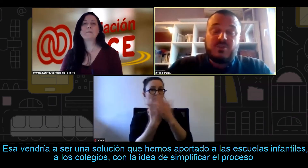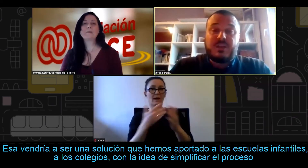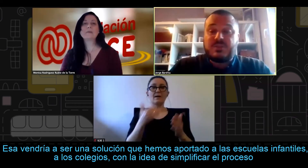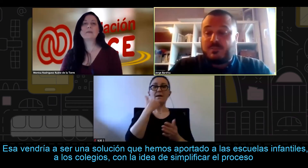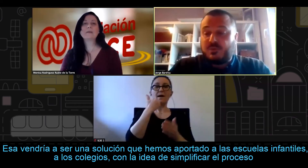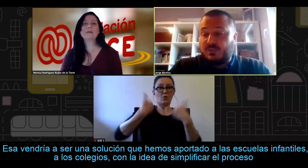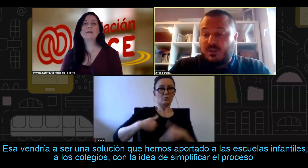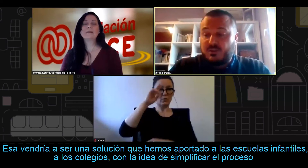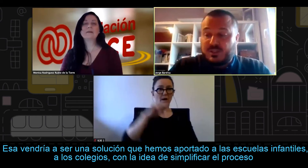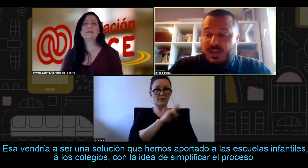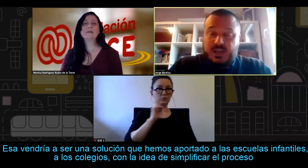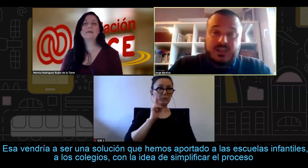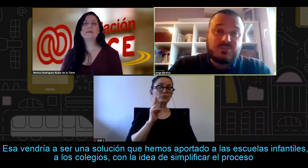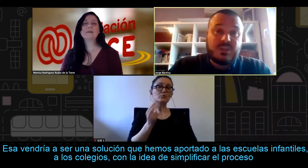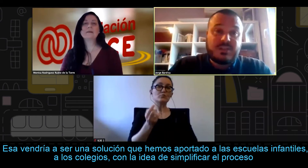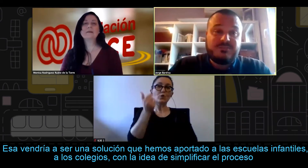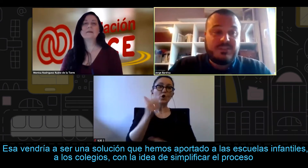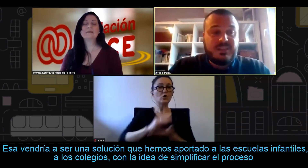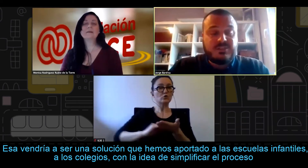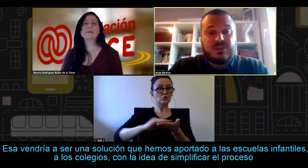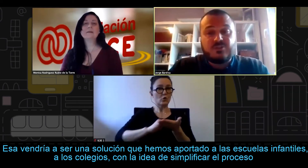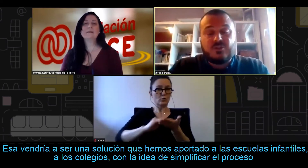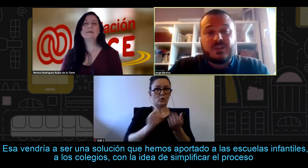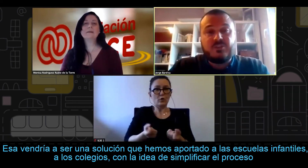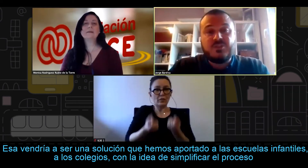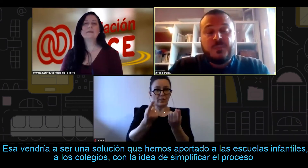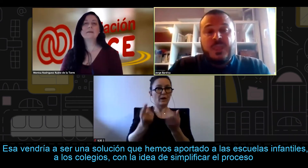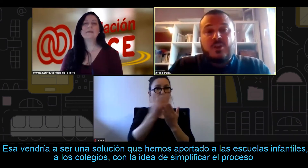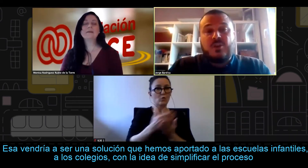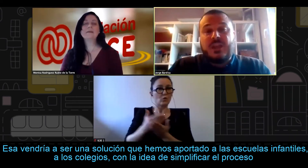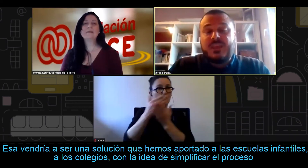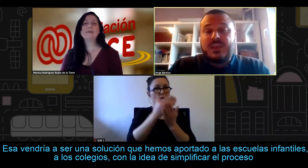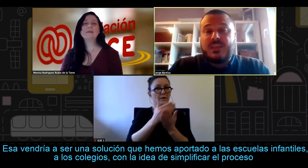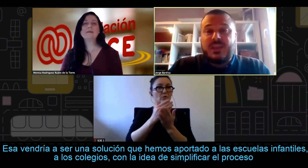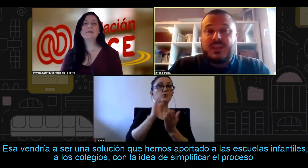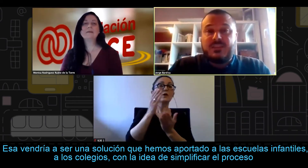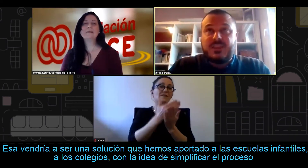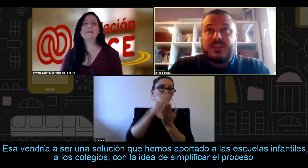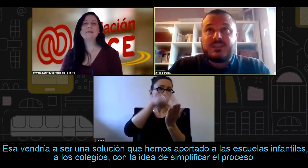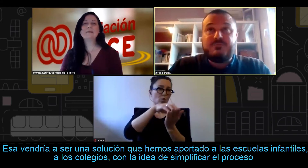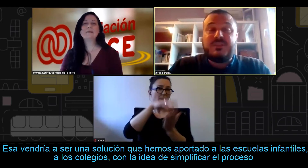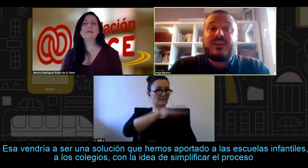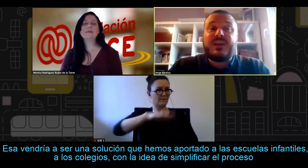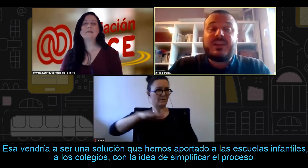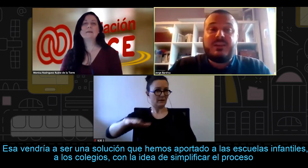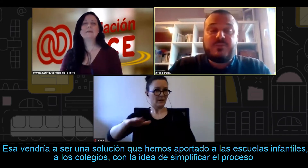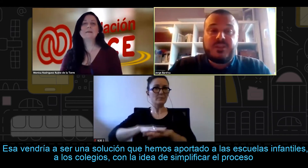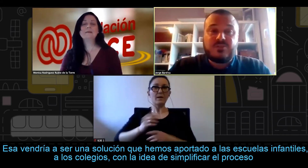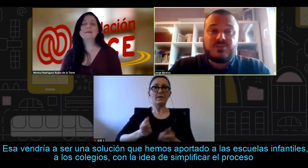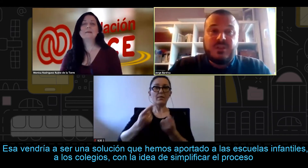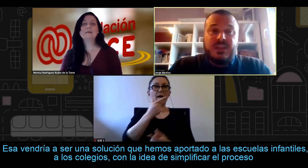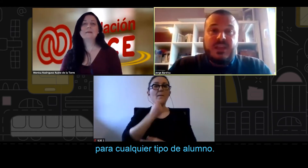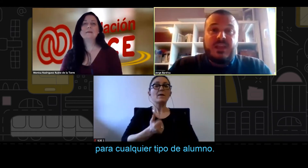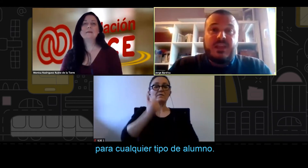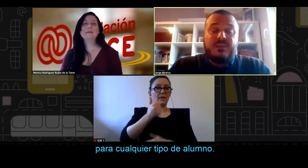solución que hemos aportado a las escuelas infantiles, ¿no? A los colegios, con la idea de simplificar el